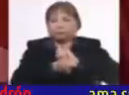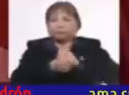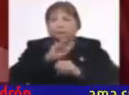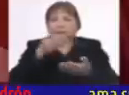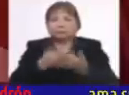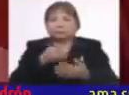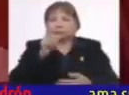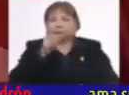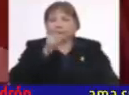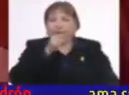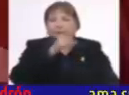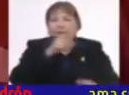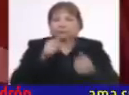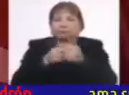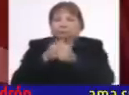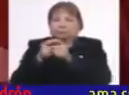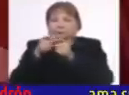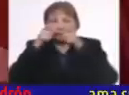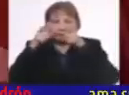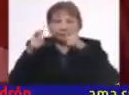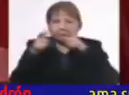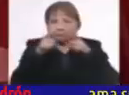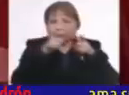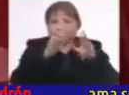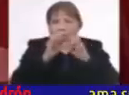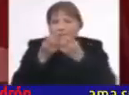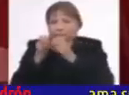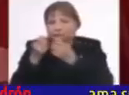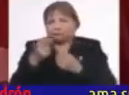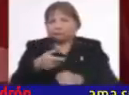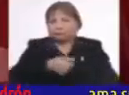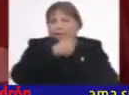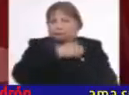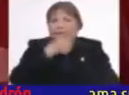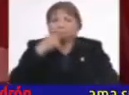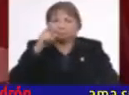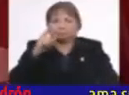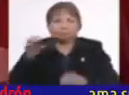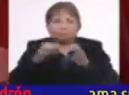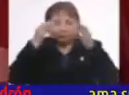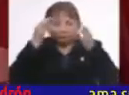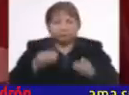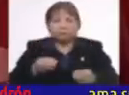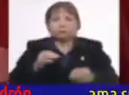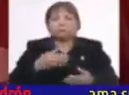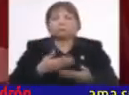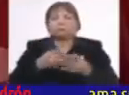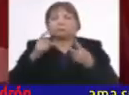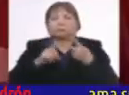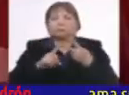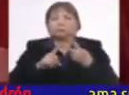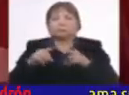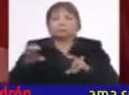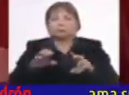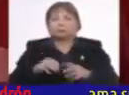a todos aquellos que conducían la inteligencia en el sector qué oficio es una acción concreta y la segunda